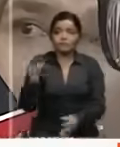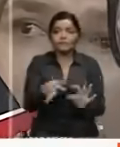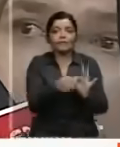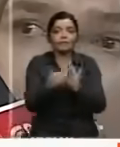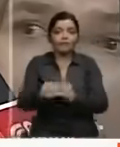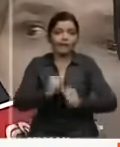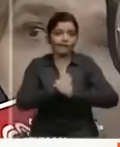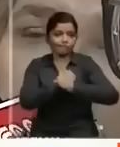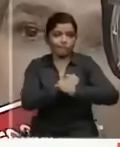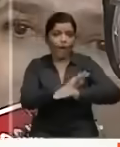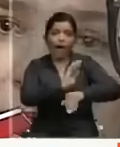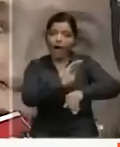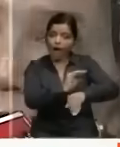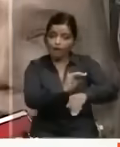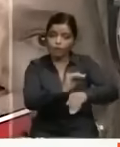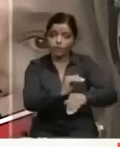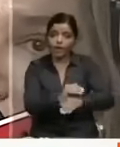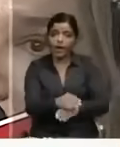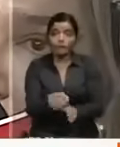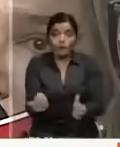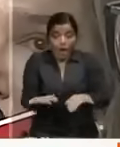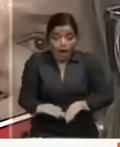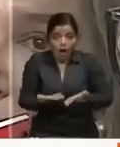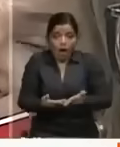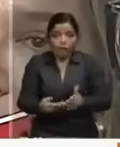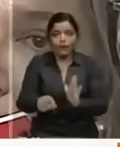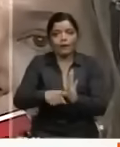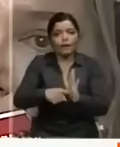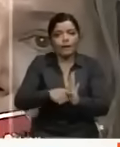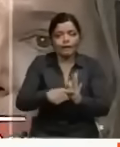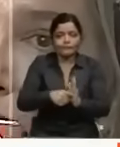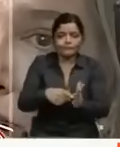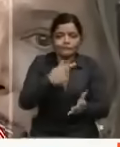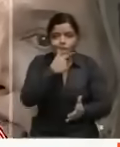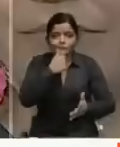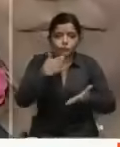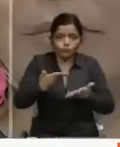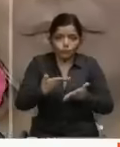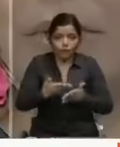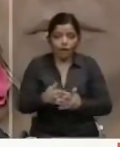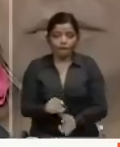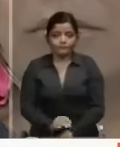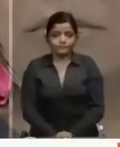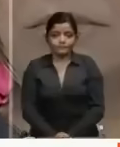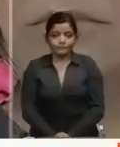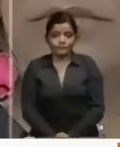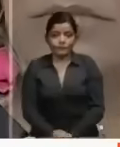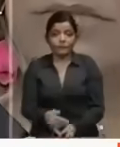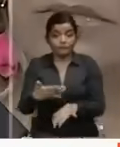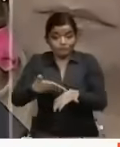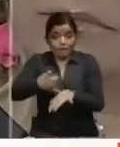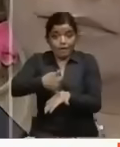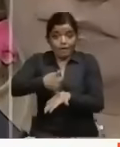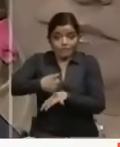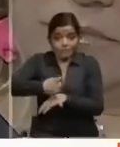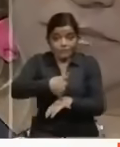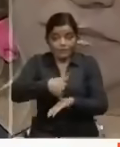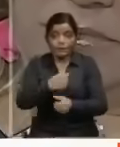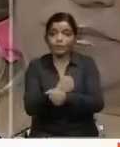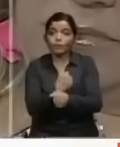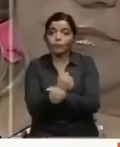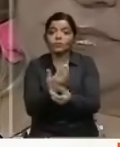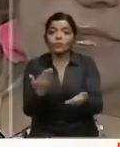dando es absolutamente negativa, perniciosa y muy poco feliz. El debilitamiento de las policías